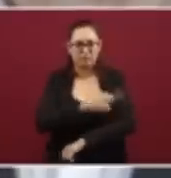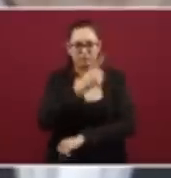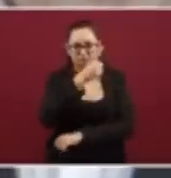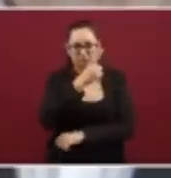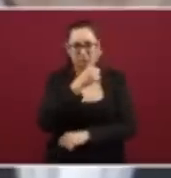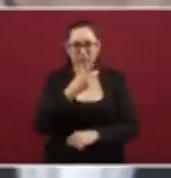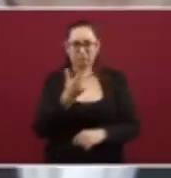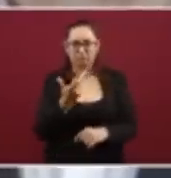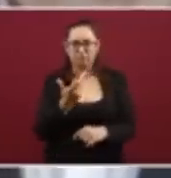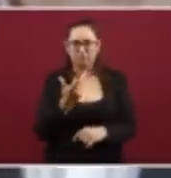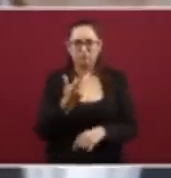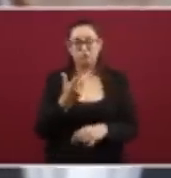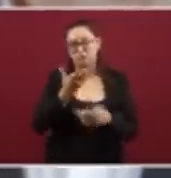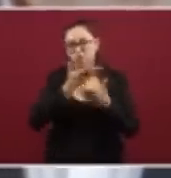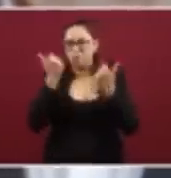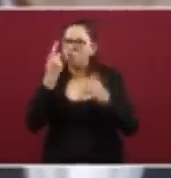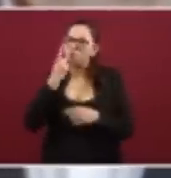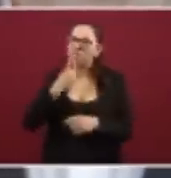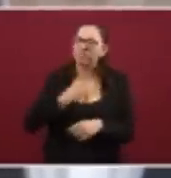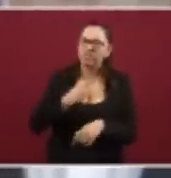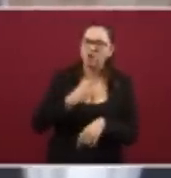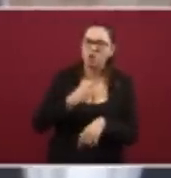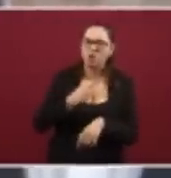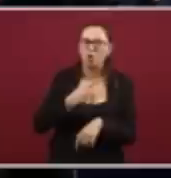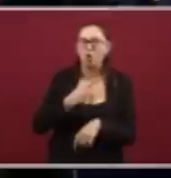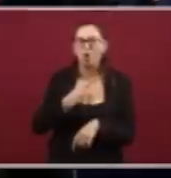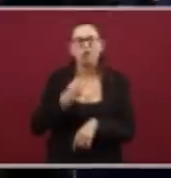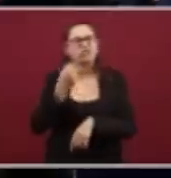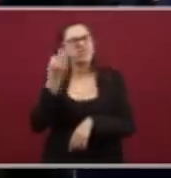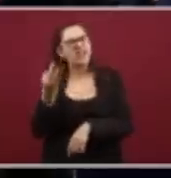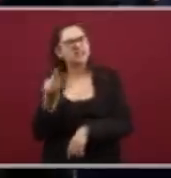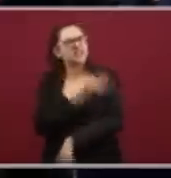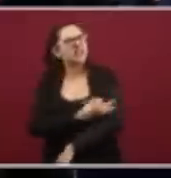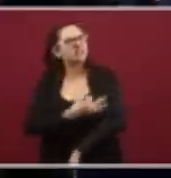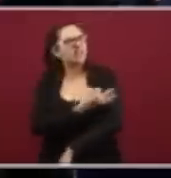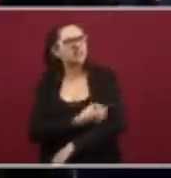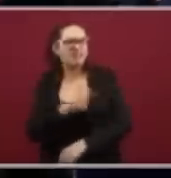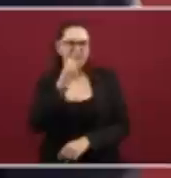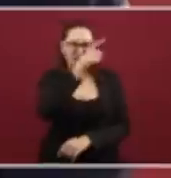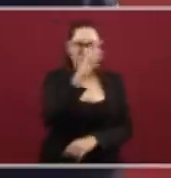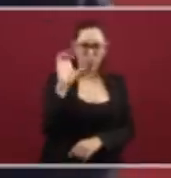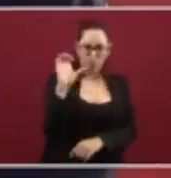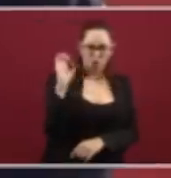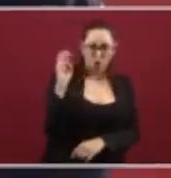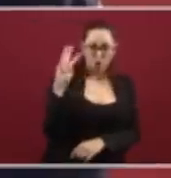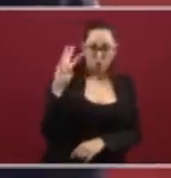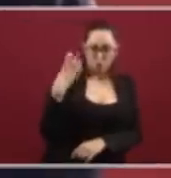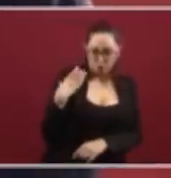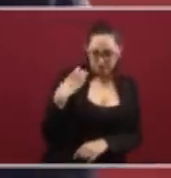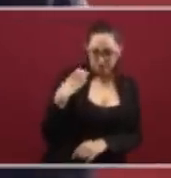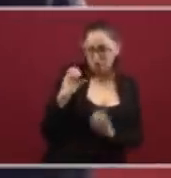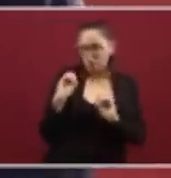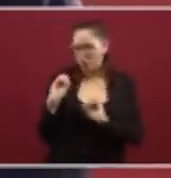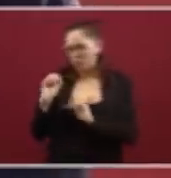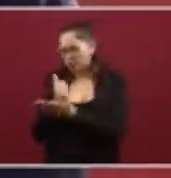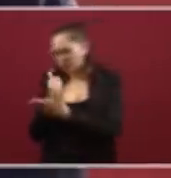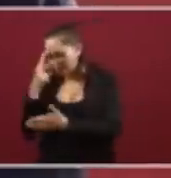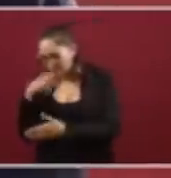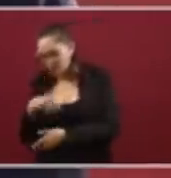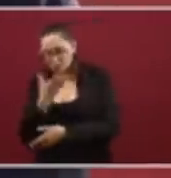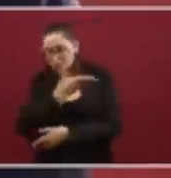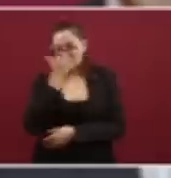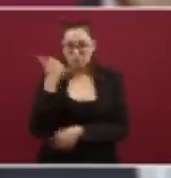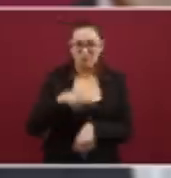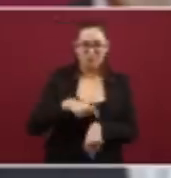es hora de washington hora de méxico pero ya nos vamos